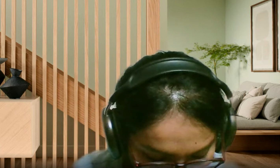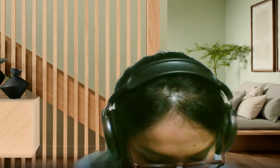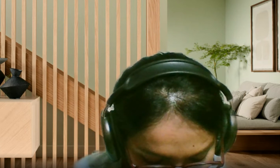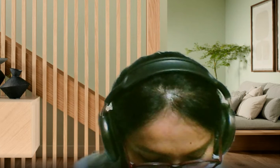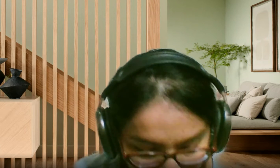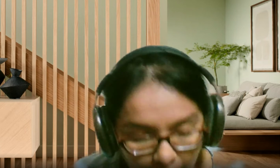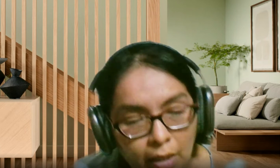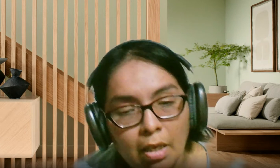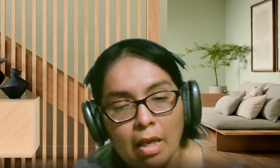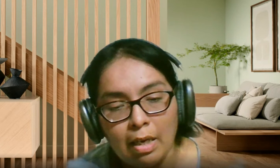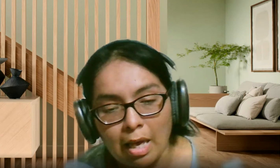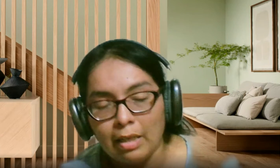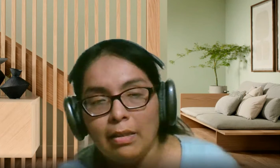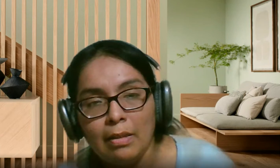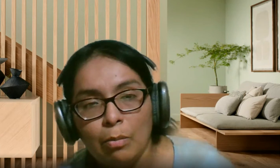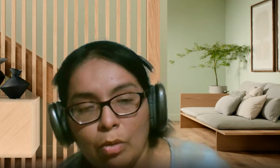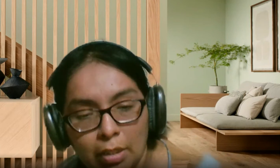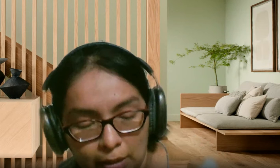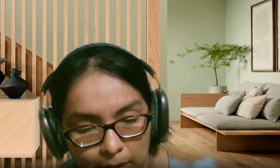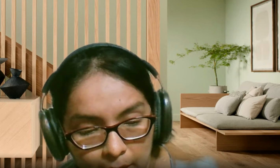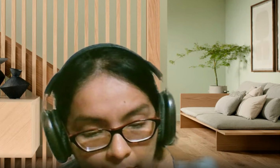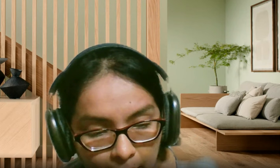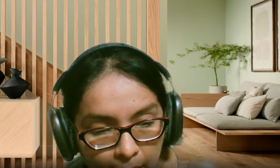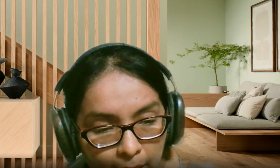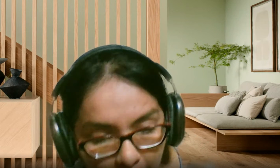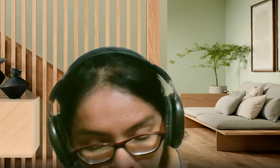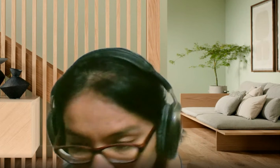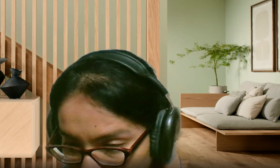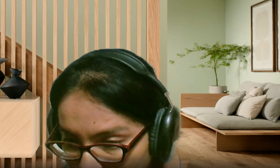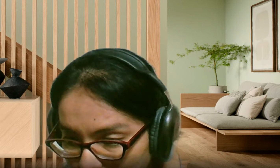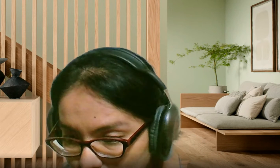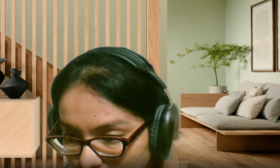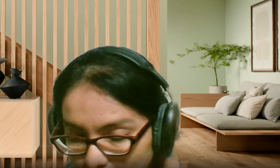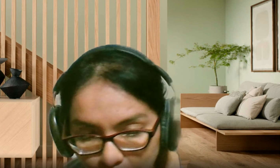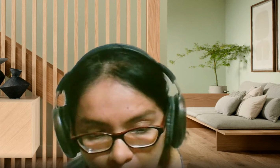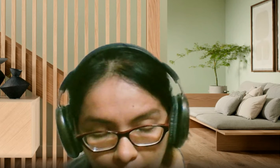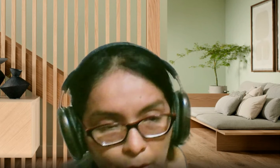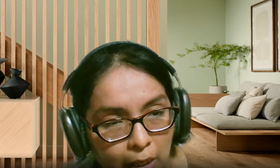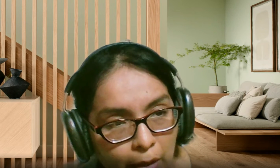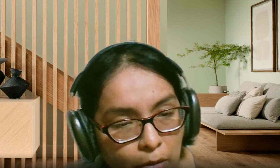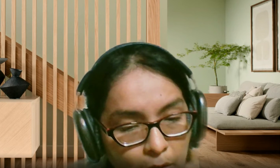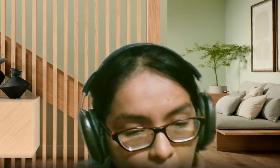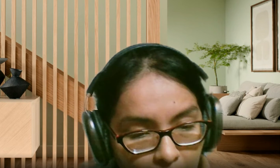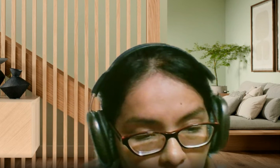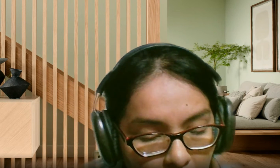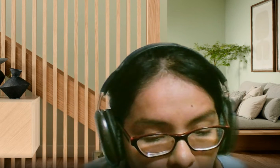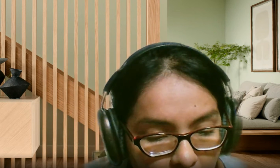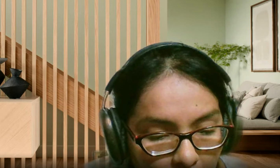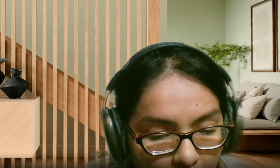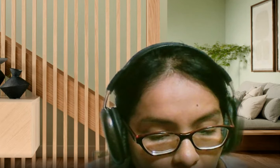por, nuevamente, la inmunidad. ¿Entendimos este concepto? ¿Estamos claros?